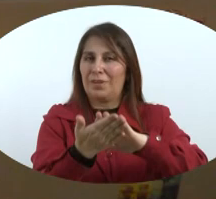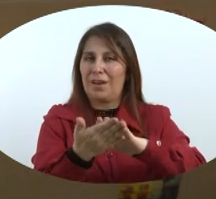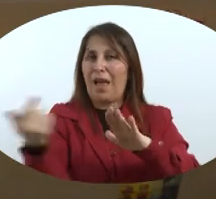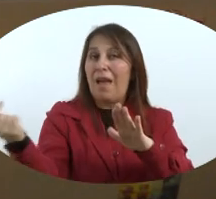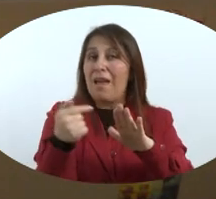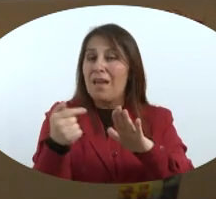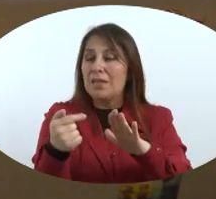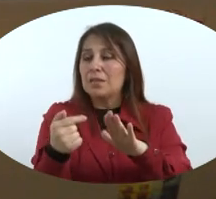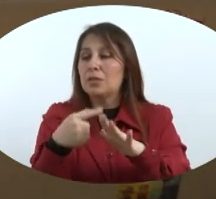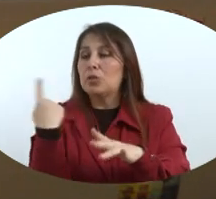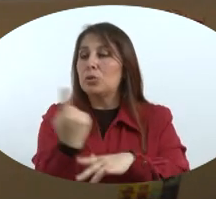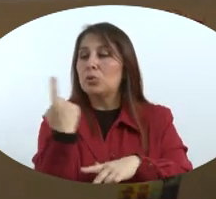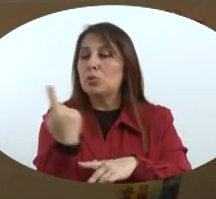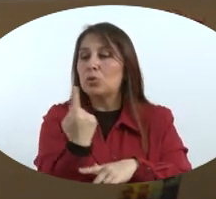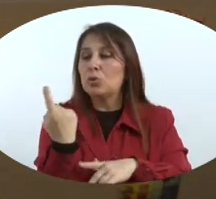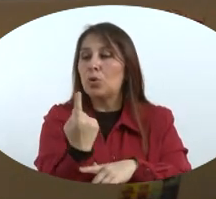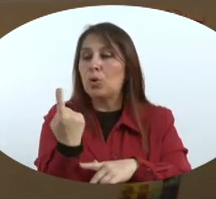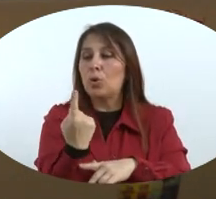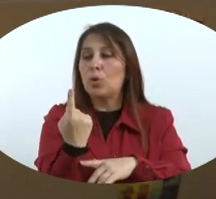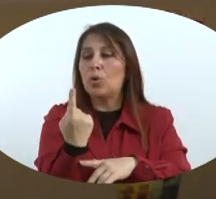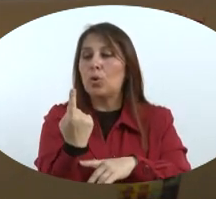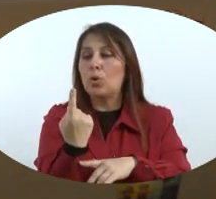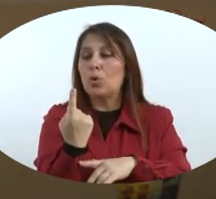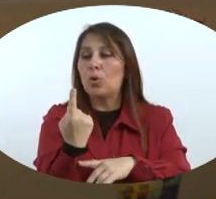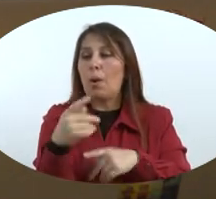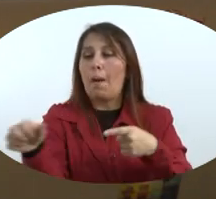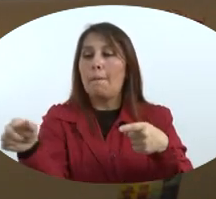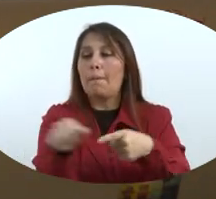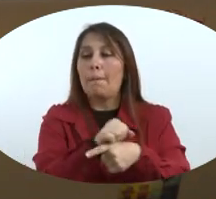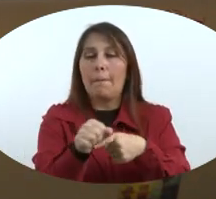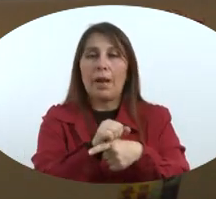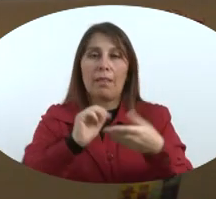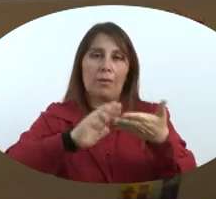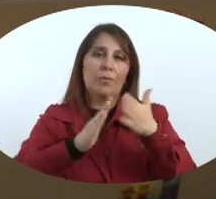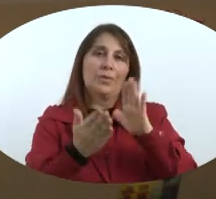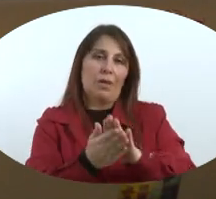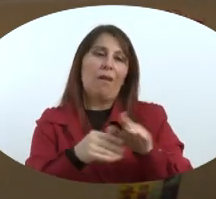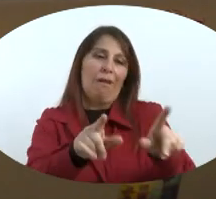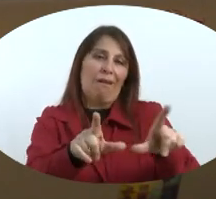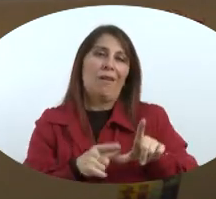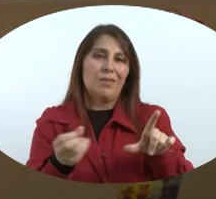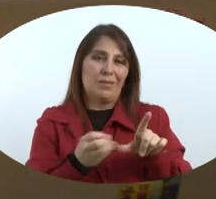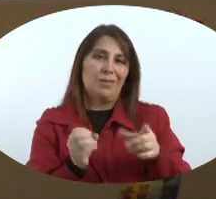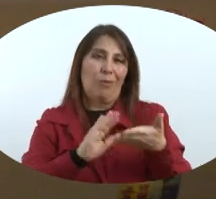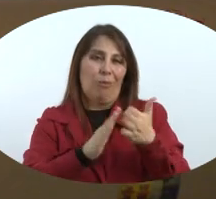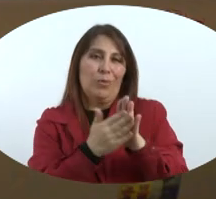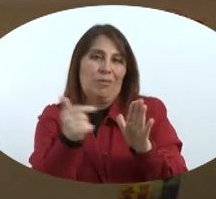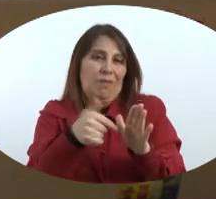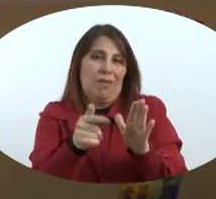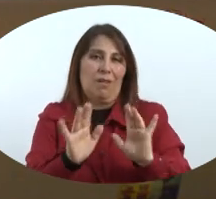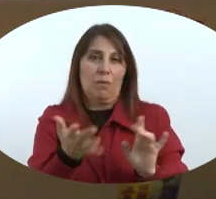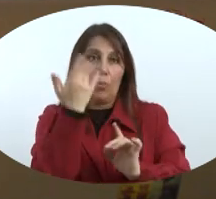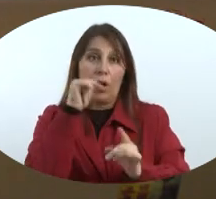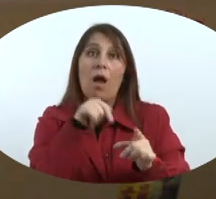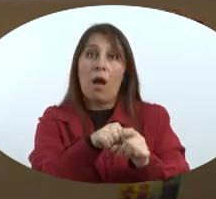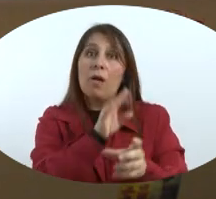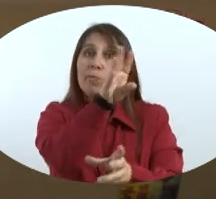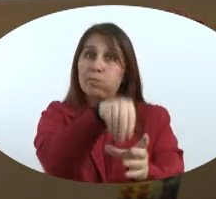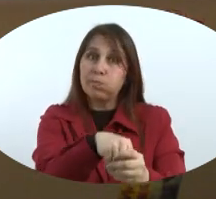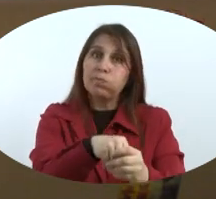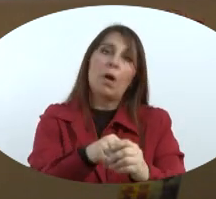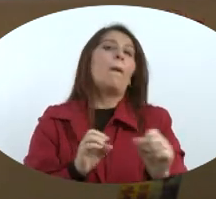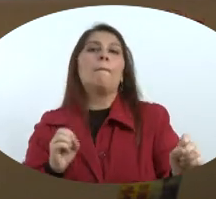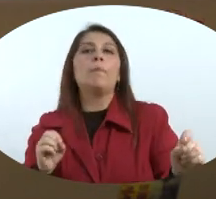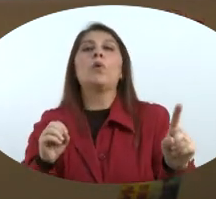sólo se encuentra en la licencia en las prácticas comunitarias de después de comunitaria ya que se han presentado también casos de